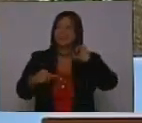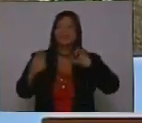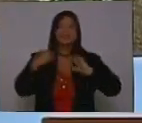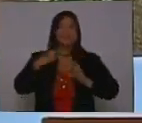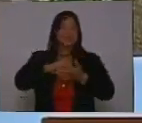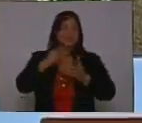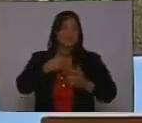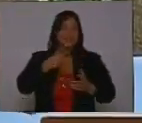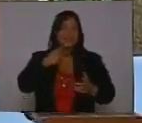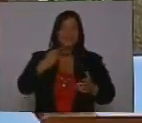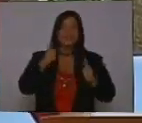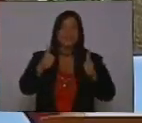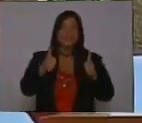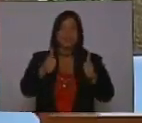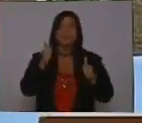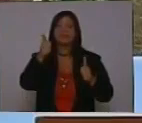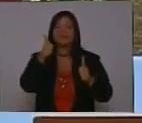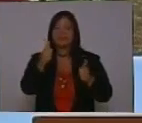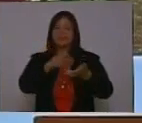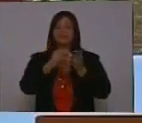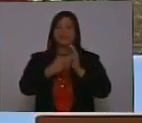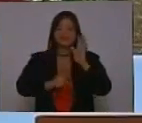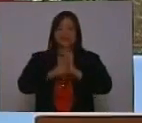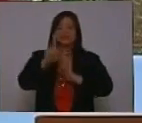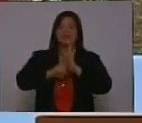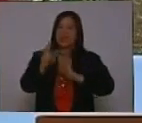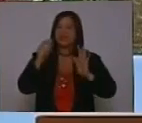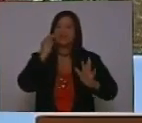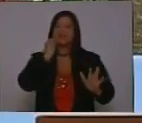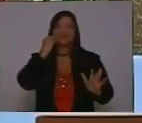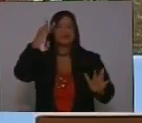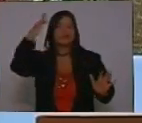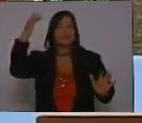el mundo, ese emprendimiento que soñamos los jóvenes,